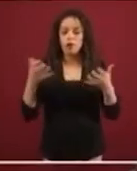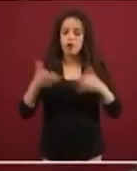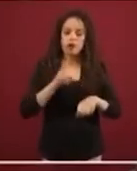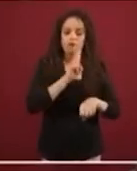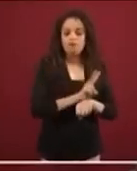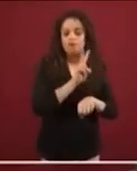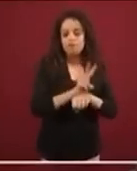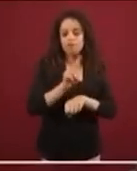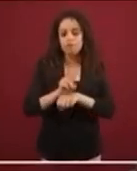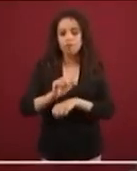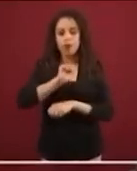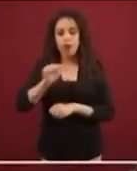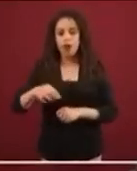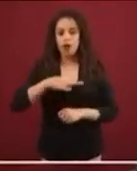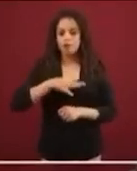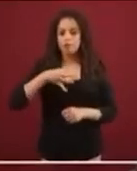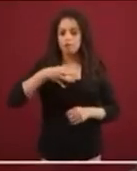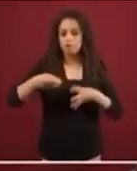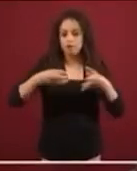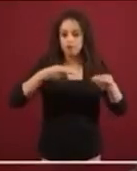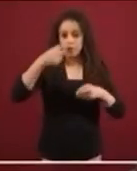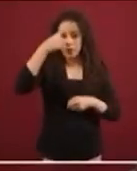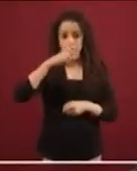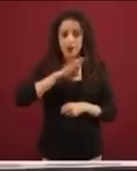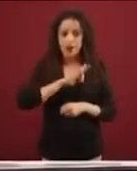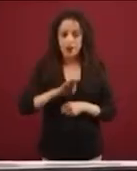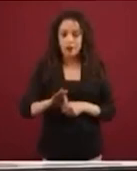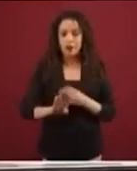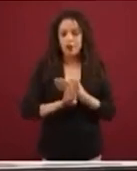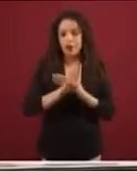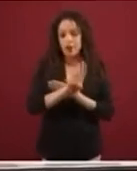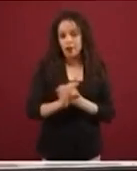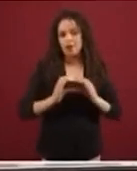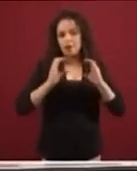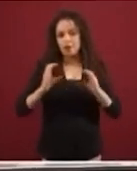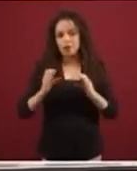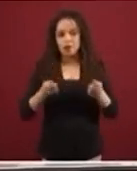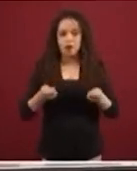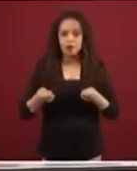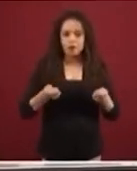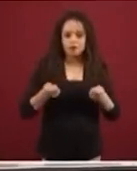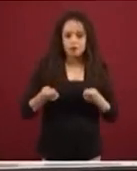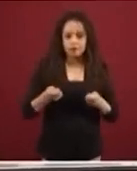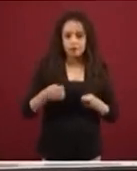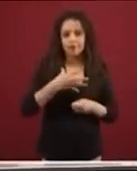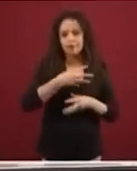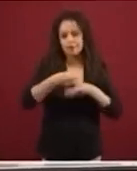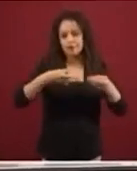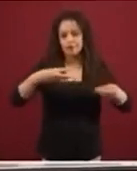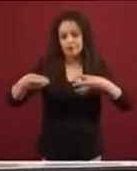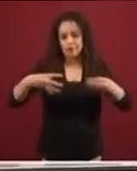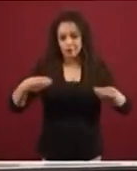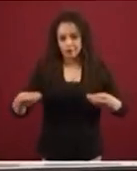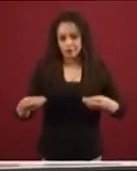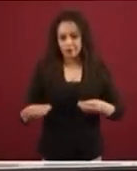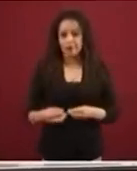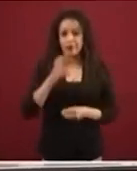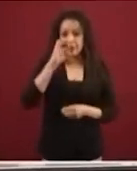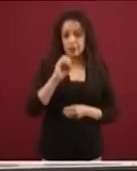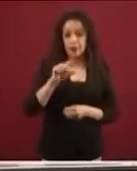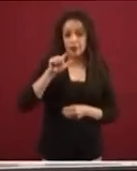epidemiológica como parte de la prevención y el control de las enfermedades. También tenemos la norma oficial mexicana